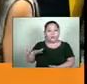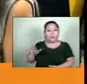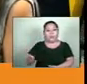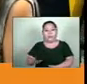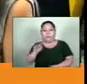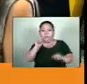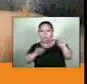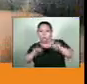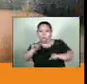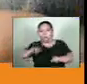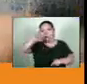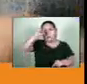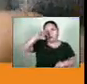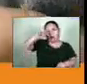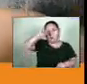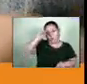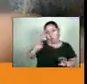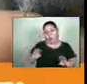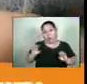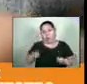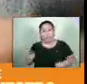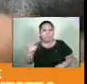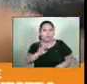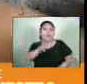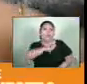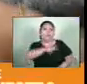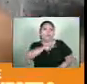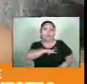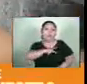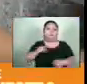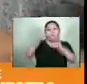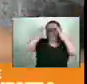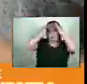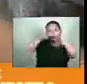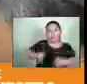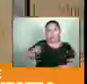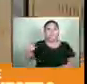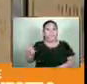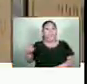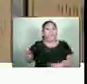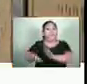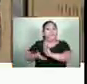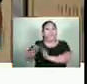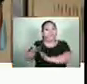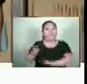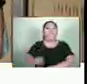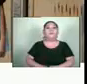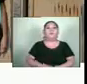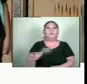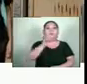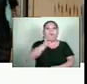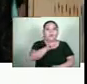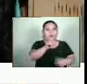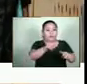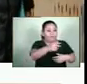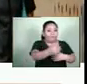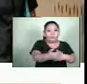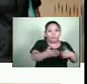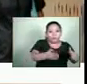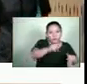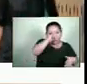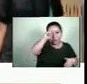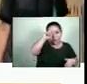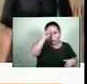la estabilidad en el empleo y en los que prima el bienestar personal, la autonomía y un mejor salario. De acuerdo con el Departamento del Trabajo, la fuga de